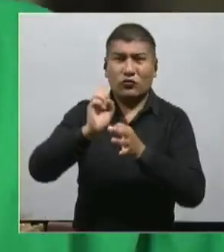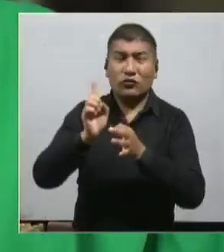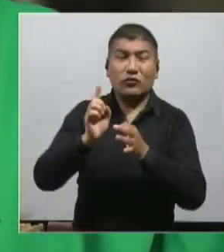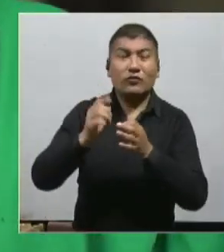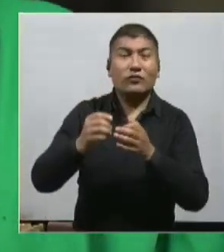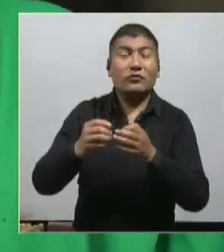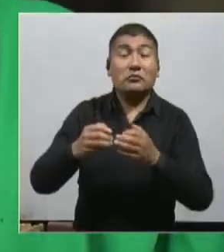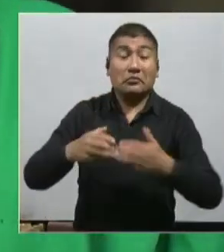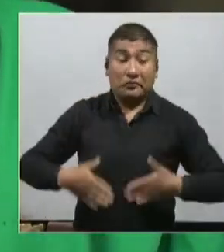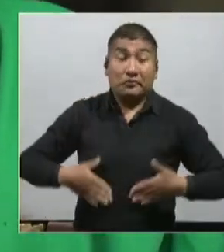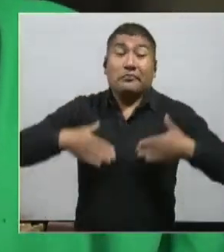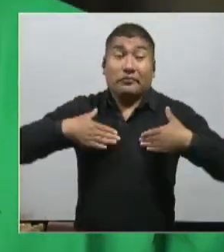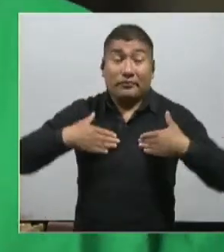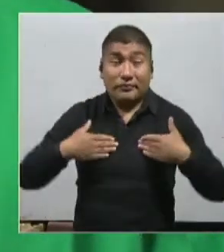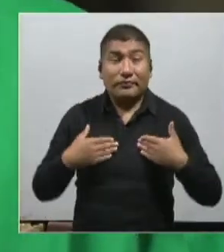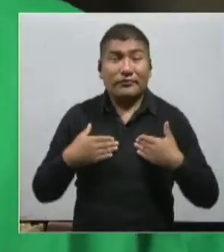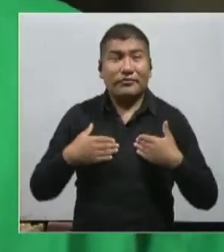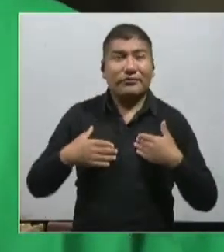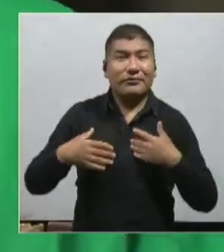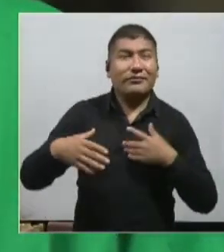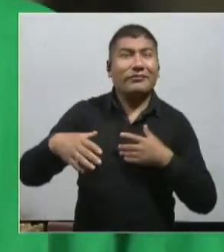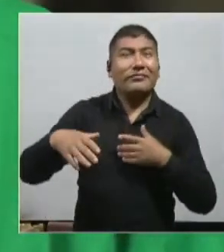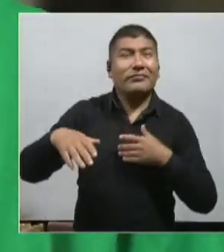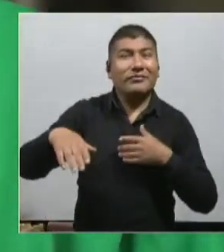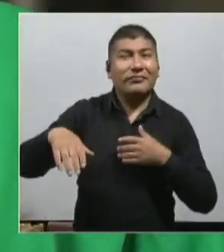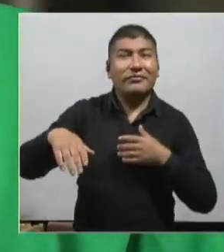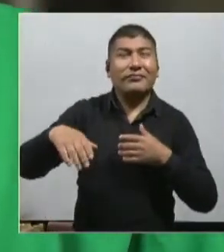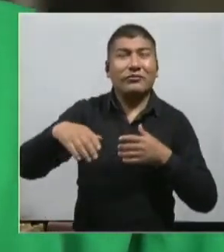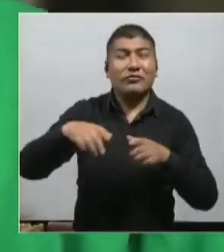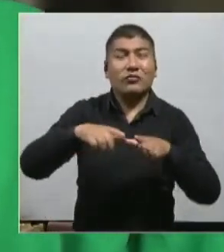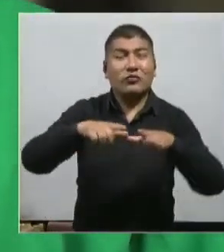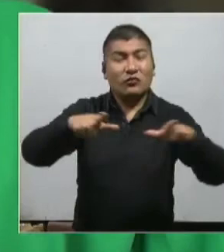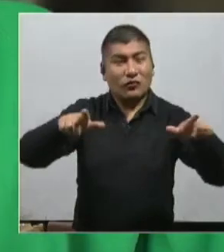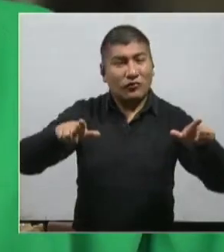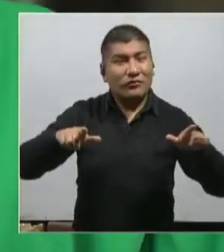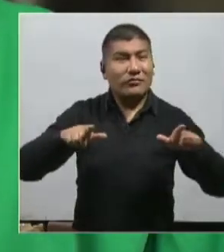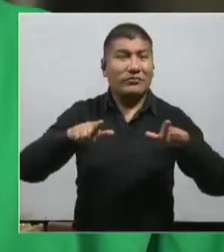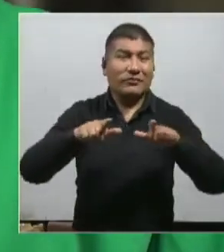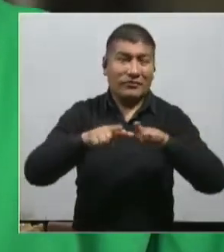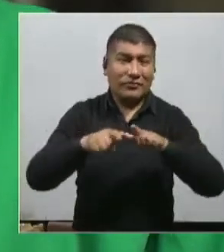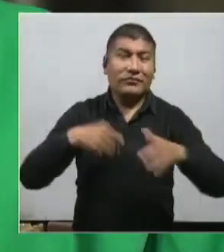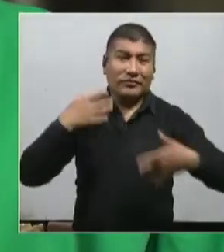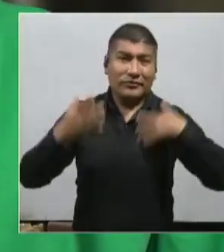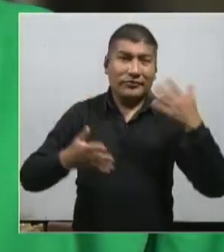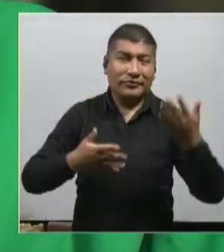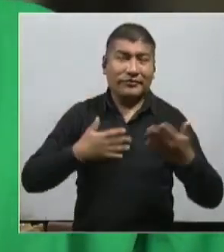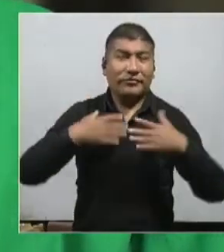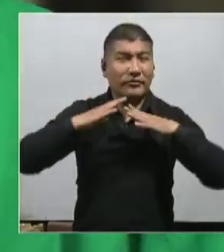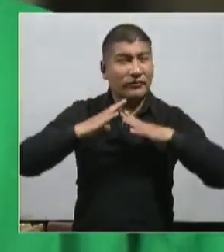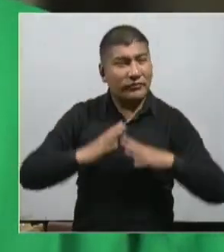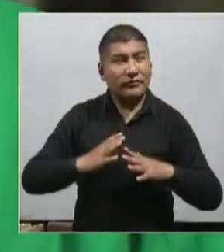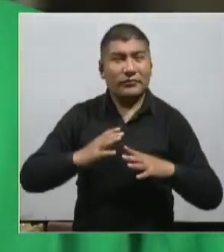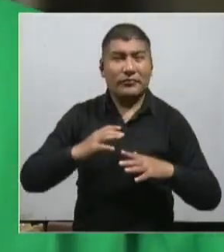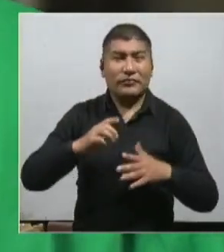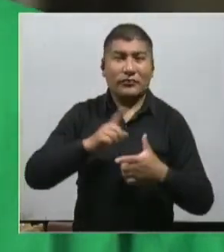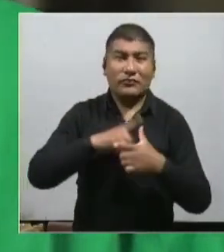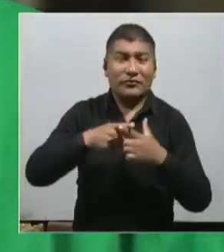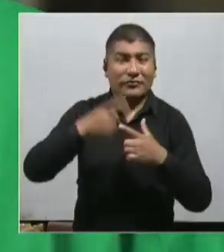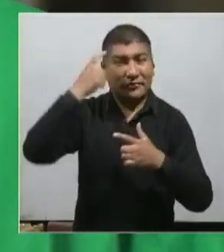sino que vive en ambiente de alegría, de serenidad, de agradecimiento por lo que considera un